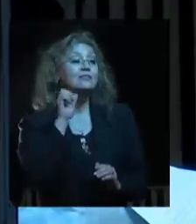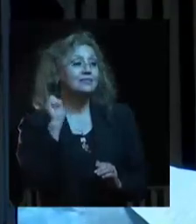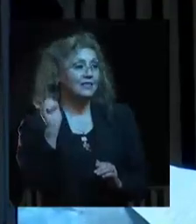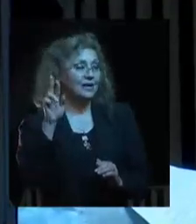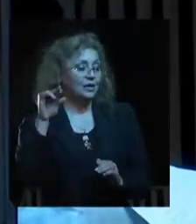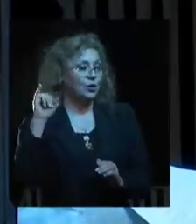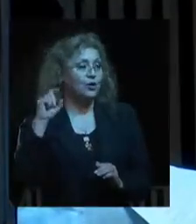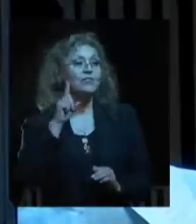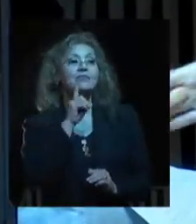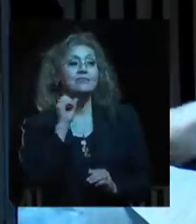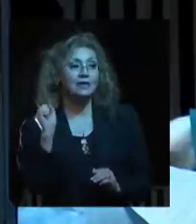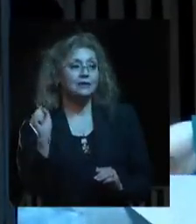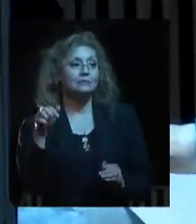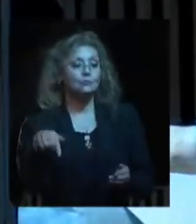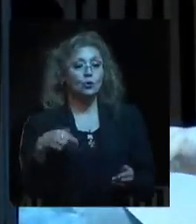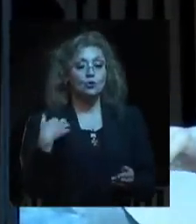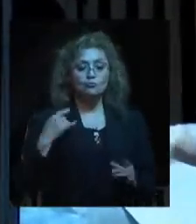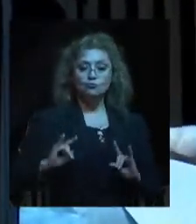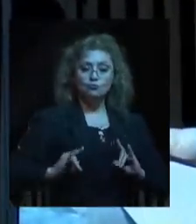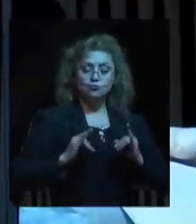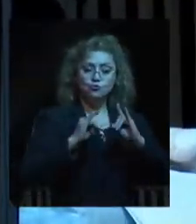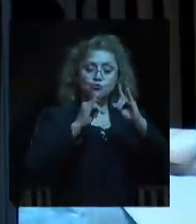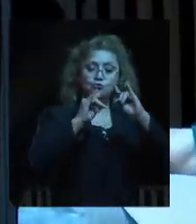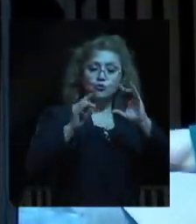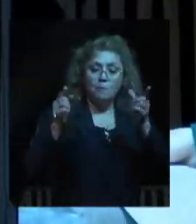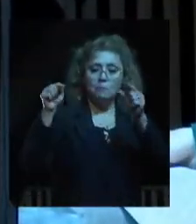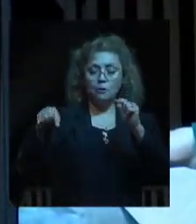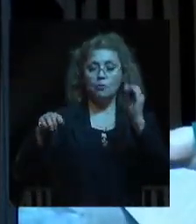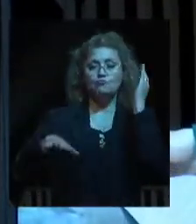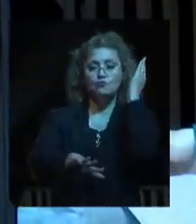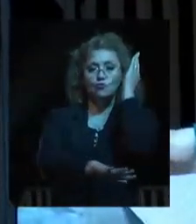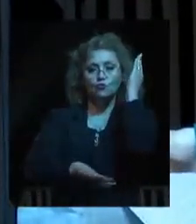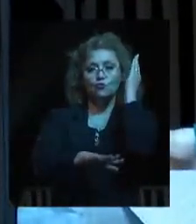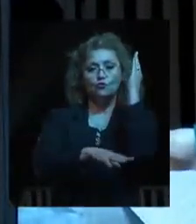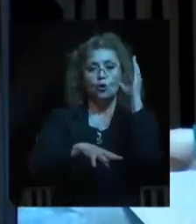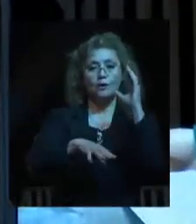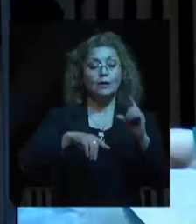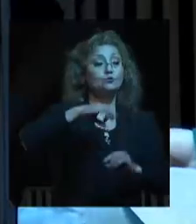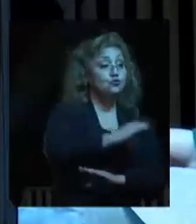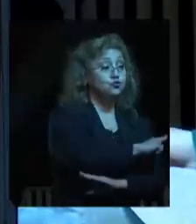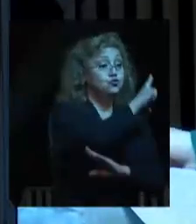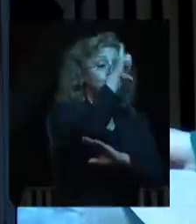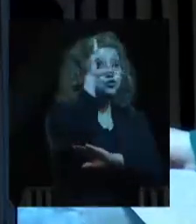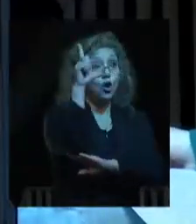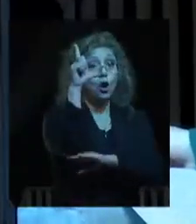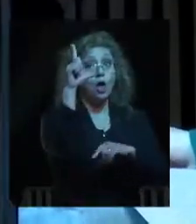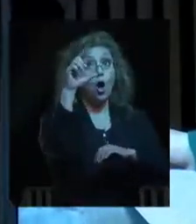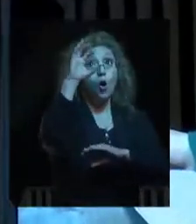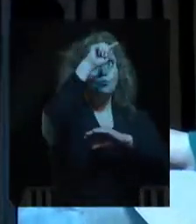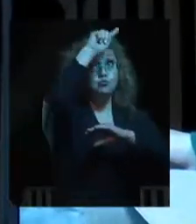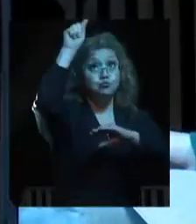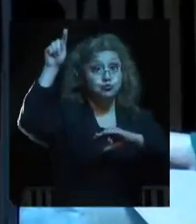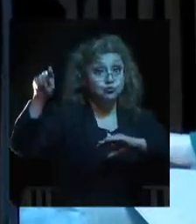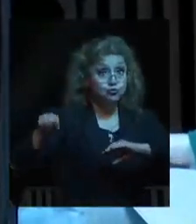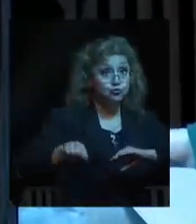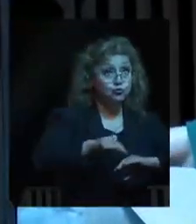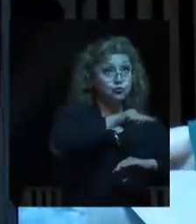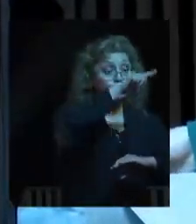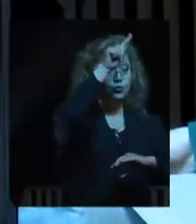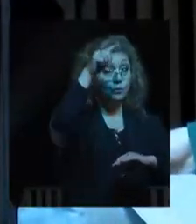Si yo quiero construir una estación para que orbite alrededor del Sol, Si la quiero hacer con materiales de la